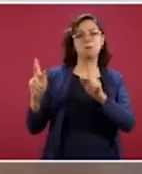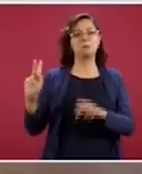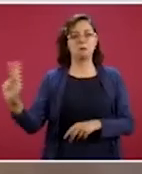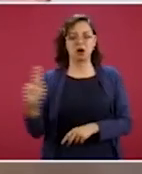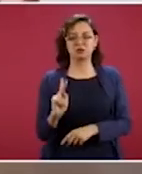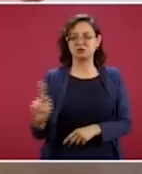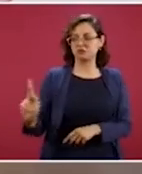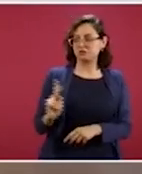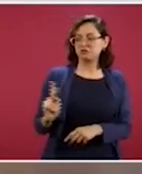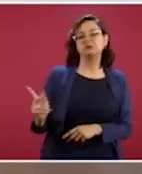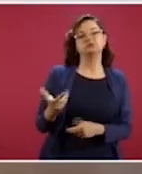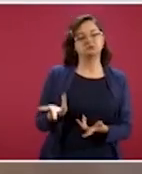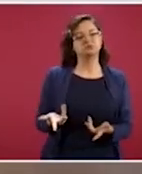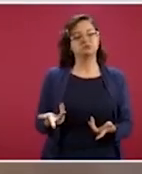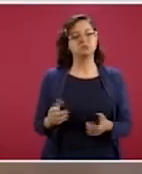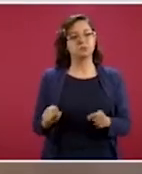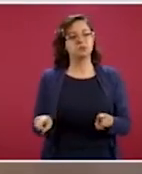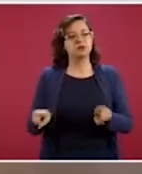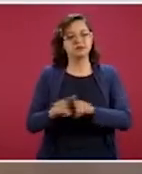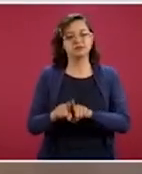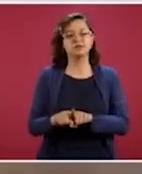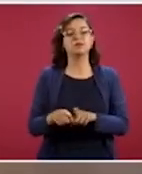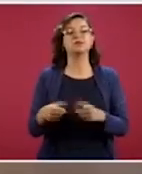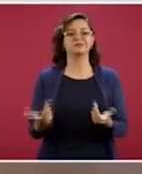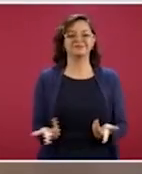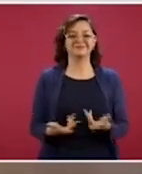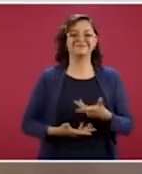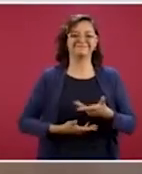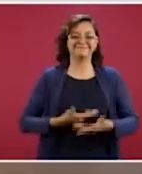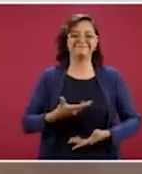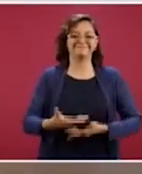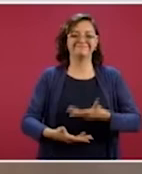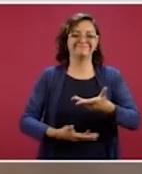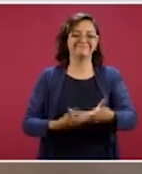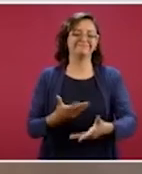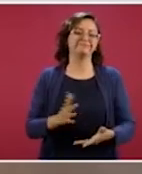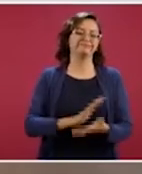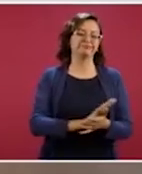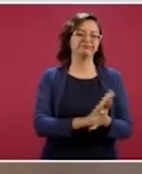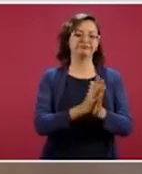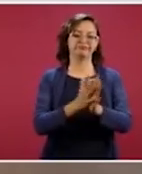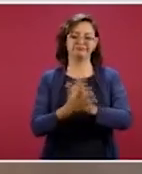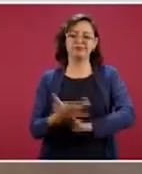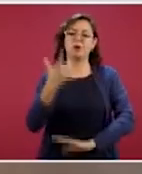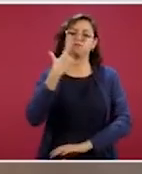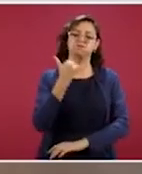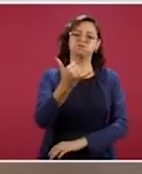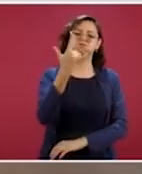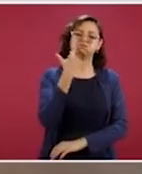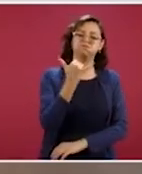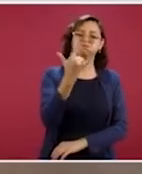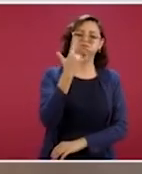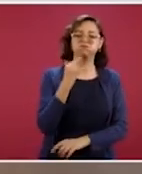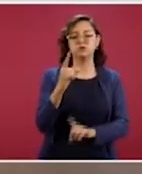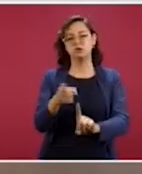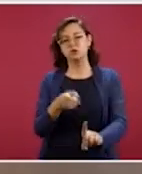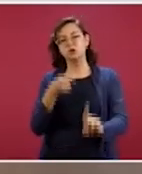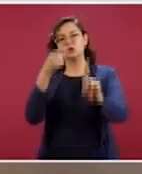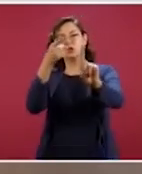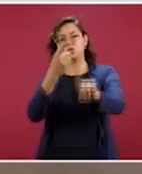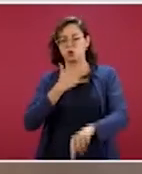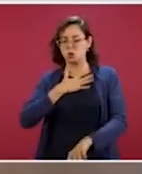parecida, y estamos sobre todo llevando a cabo esta transformación, luchando por causas justas, por